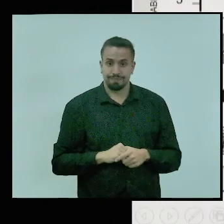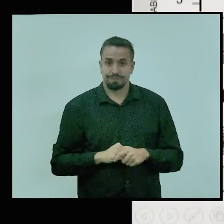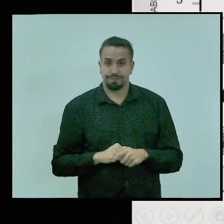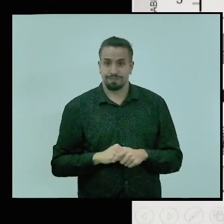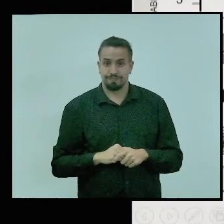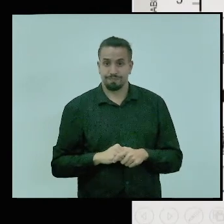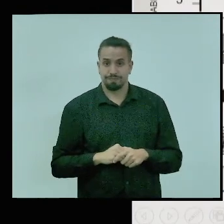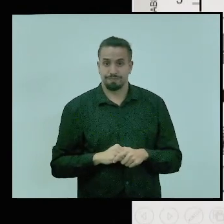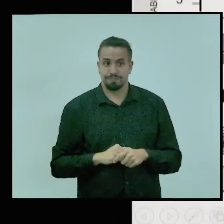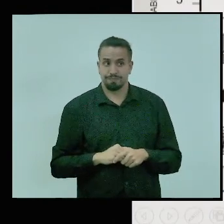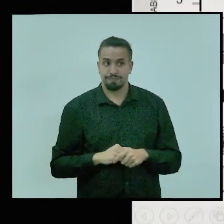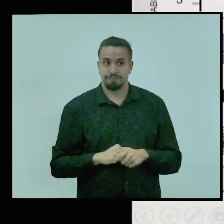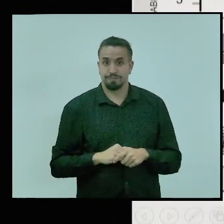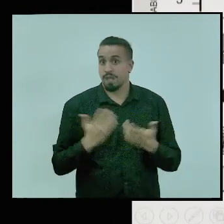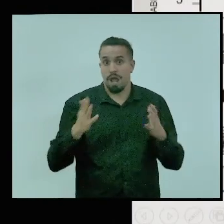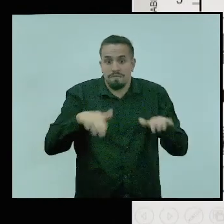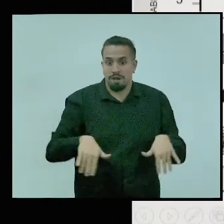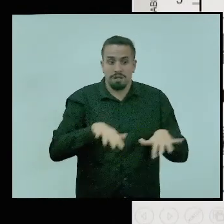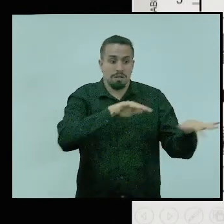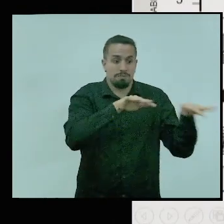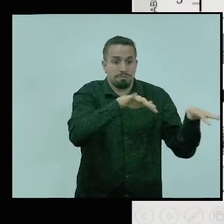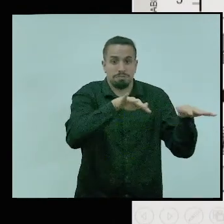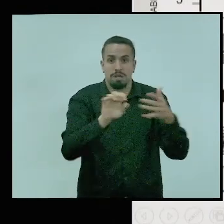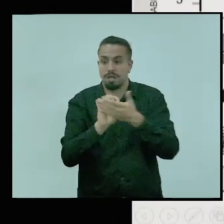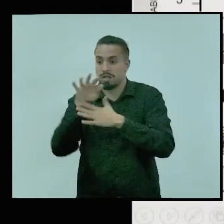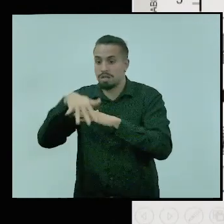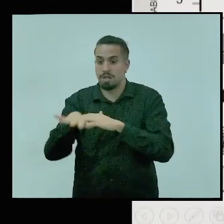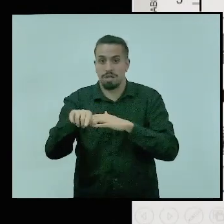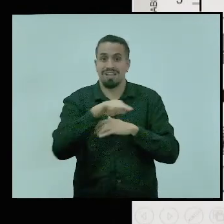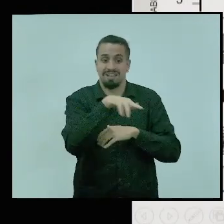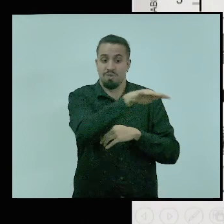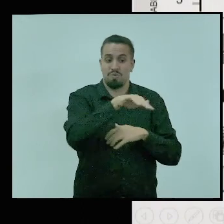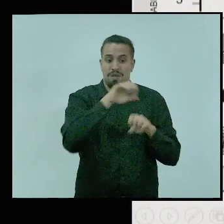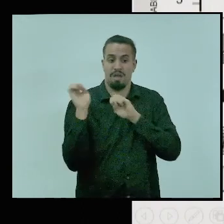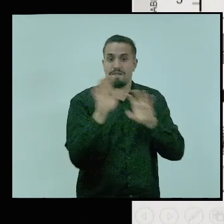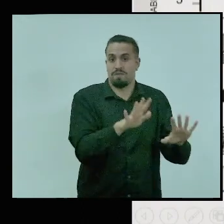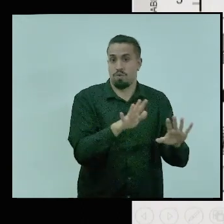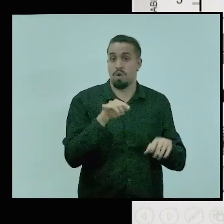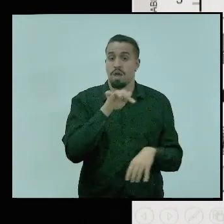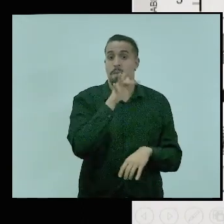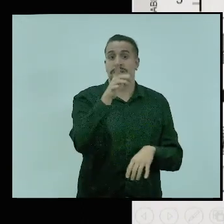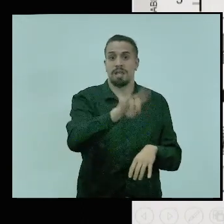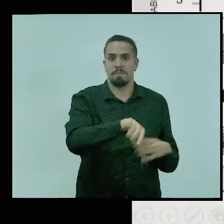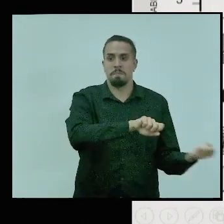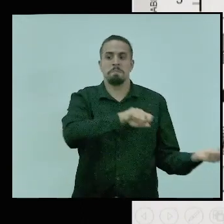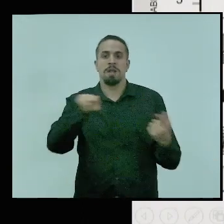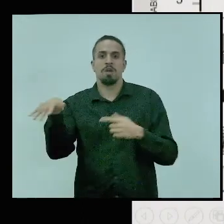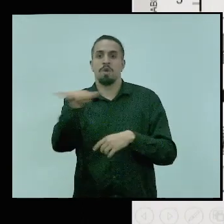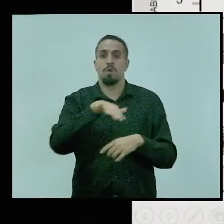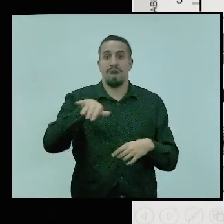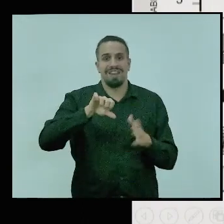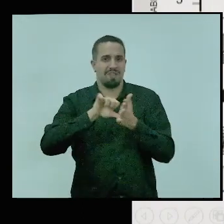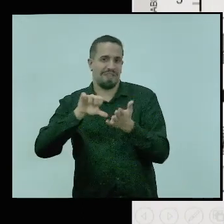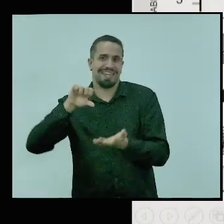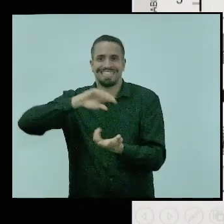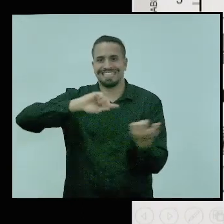Finalmente, tanto por los terremotos como por los volcanes, Teotihuacán fue abandonada y se produjo toda la migración hacia Xochicalco, que fue